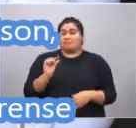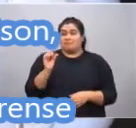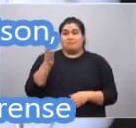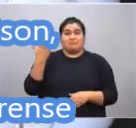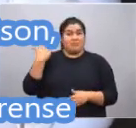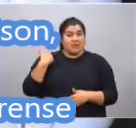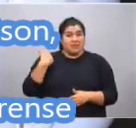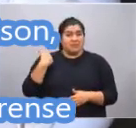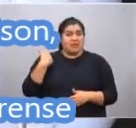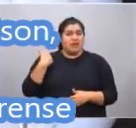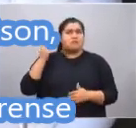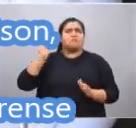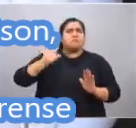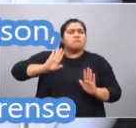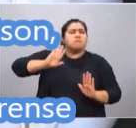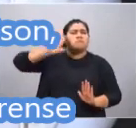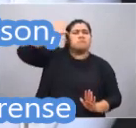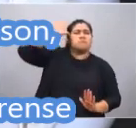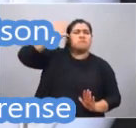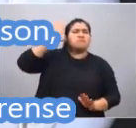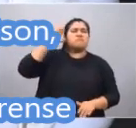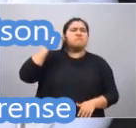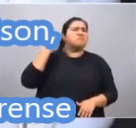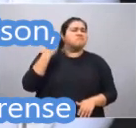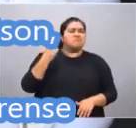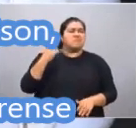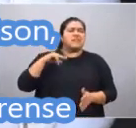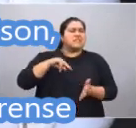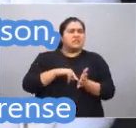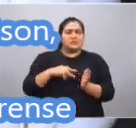hacer, votar a mano alzada,